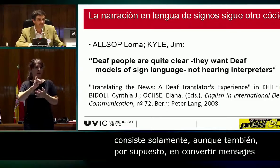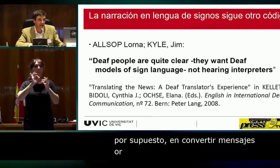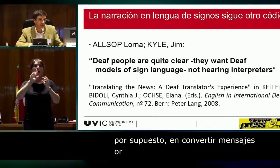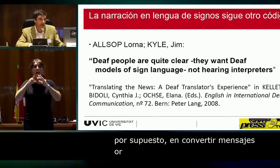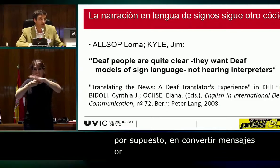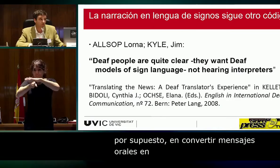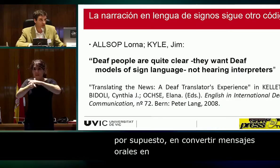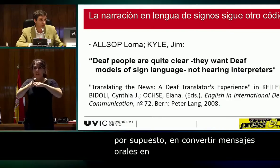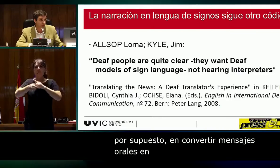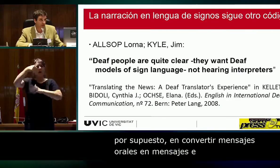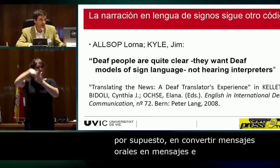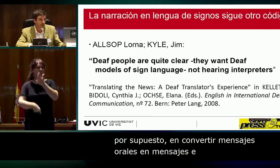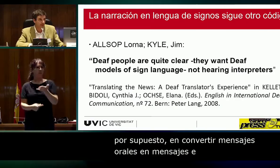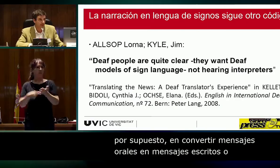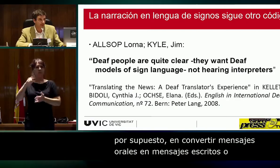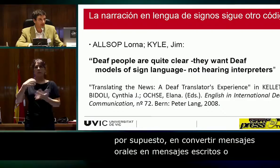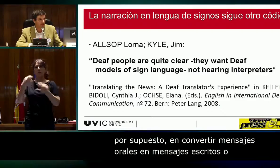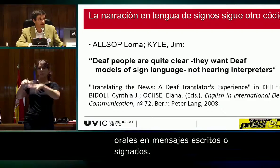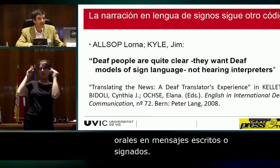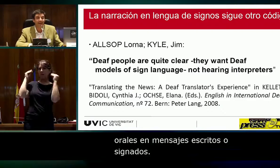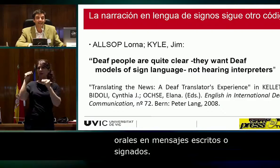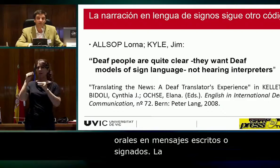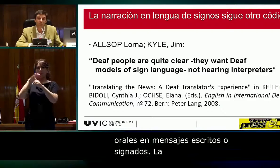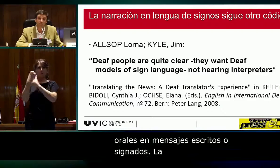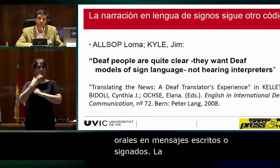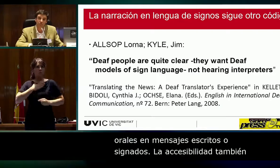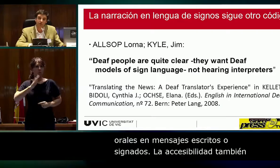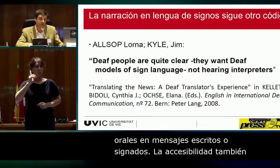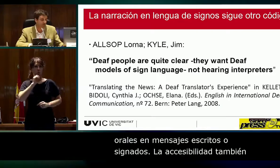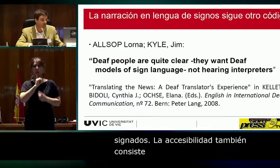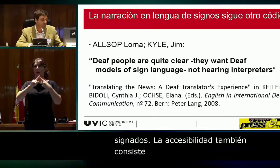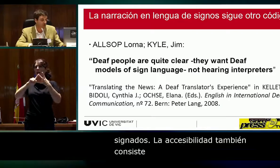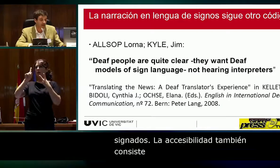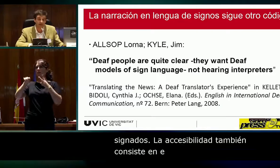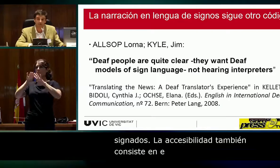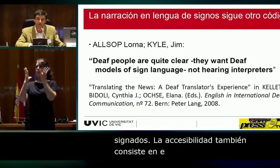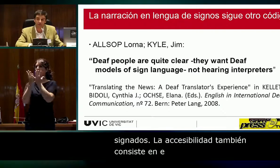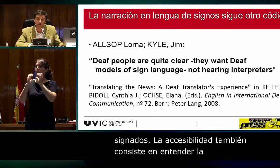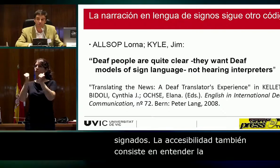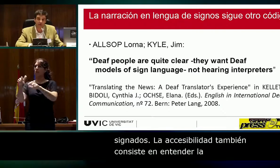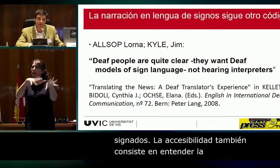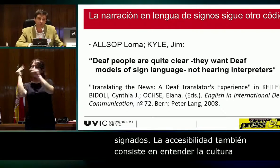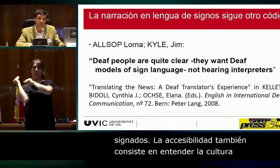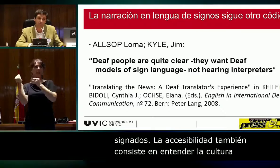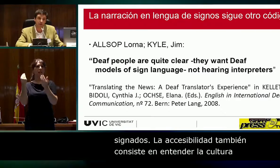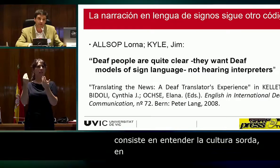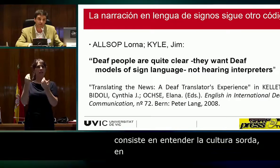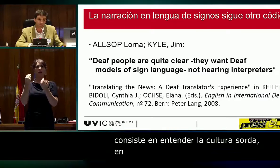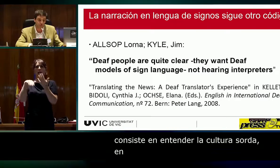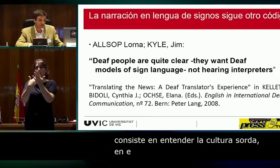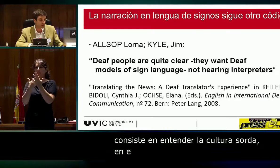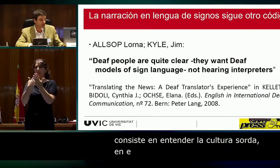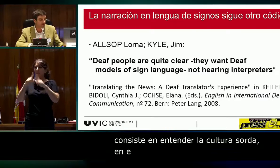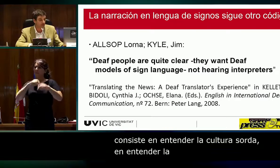en entender la cultura sorda, en entender la manera de ver el mundo de las personas sordas y en defender los medios de